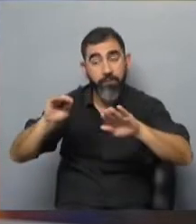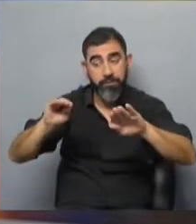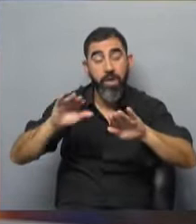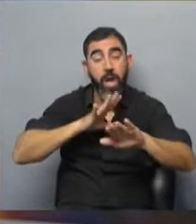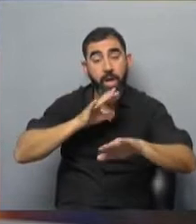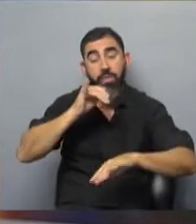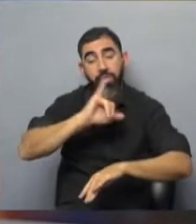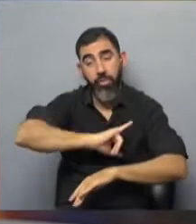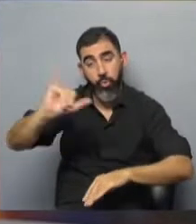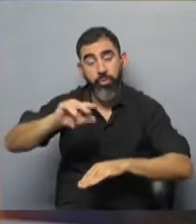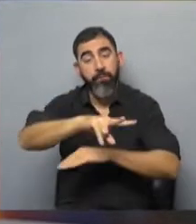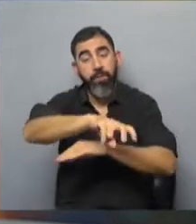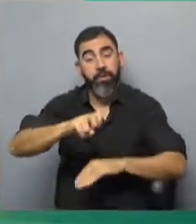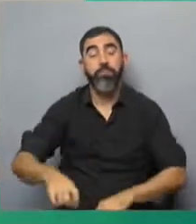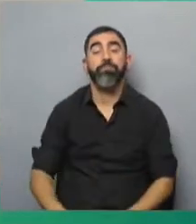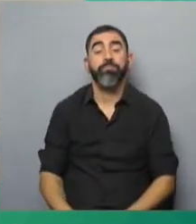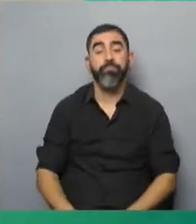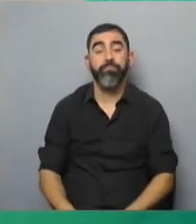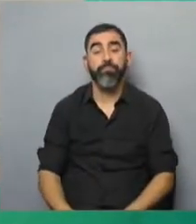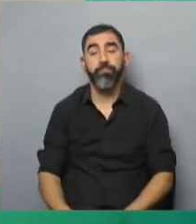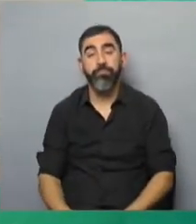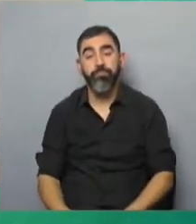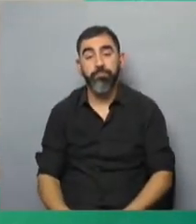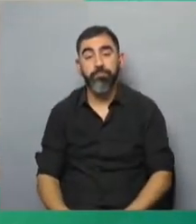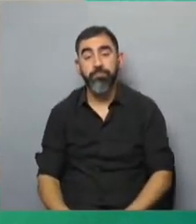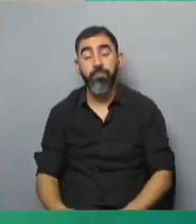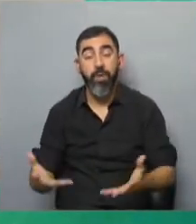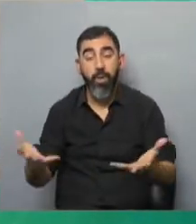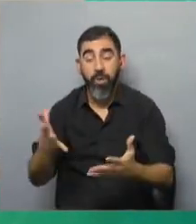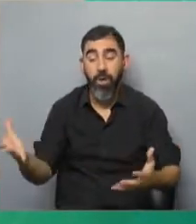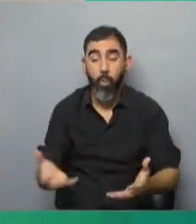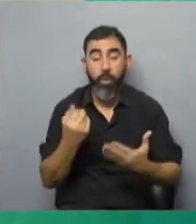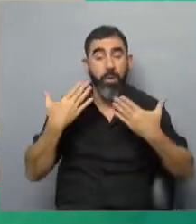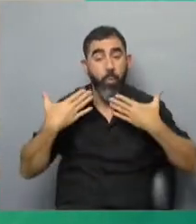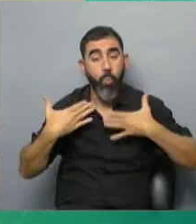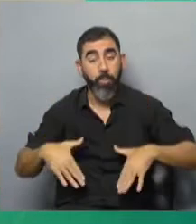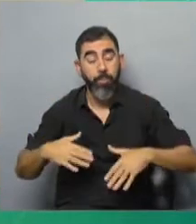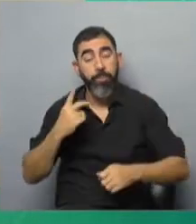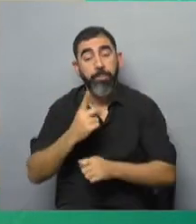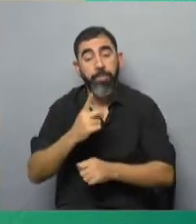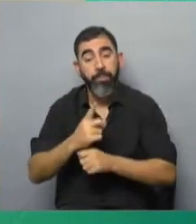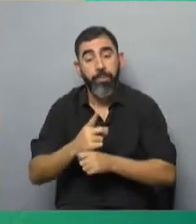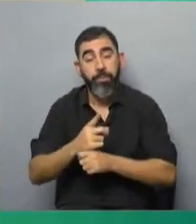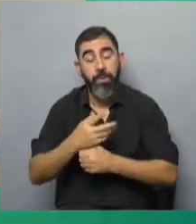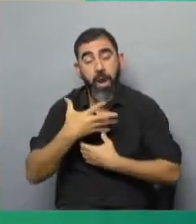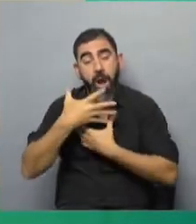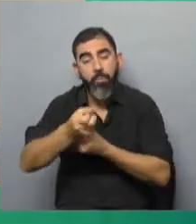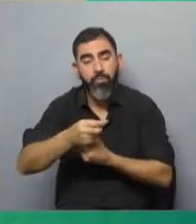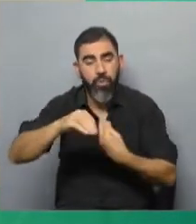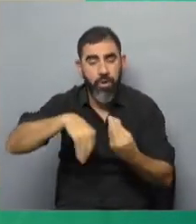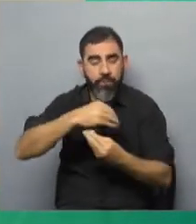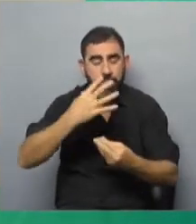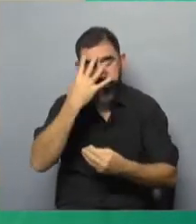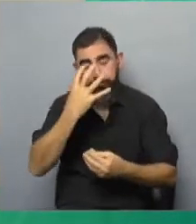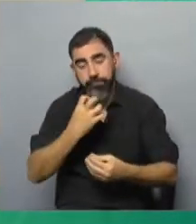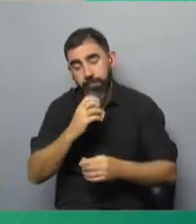la denuncia en fiscalía. Bueno, ahora que apareció el cuerpo, lo primero es la contención a la familia, que está devastada,